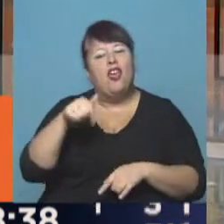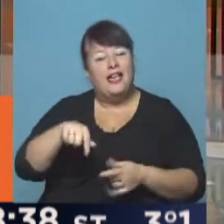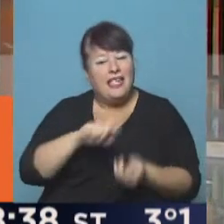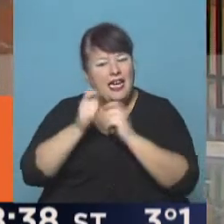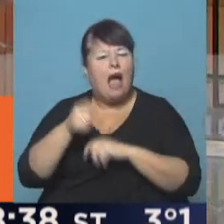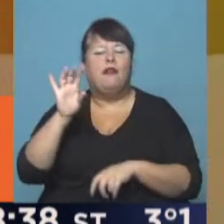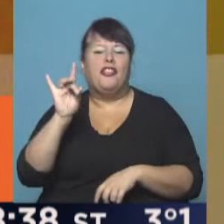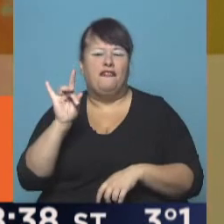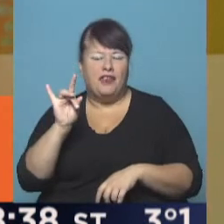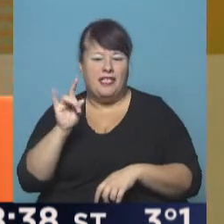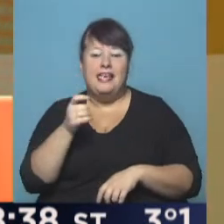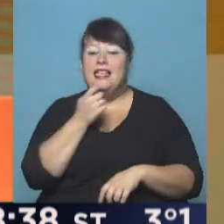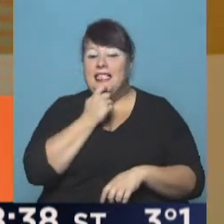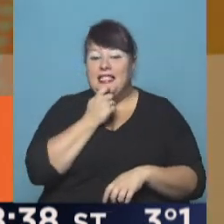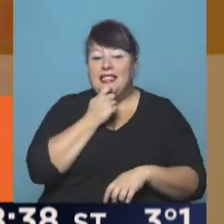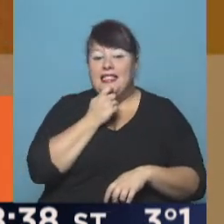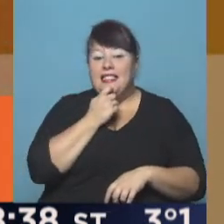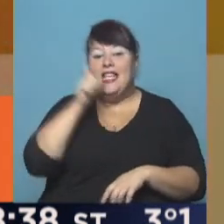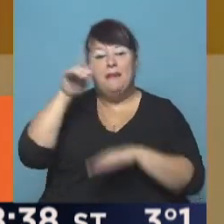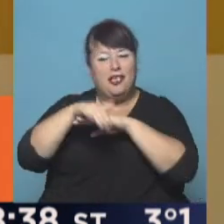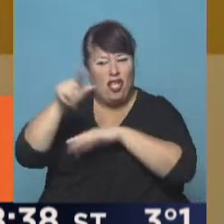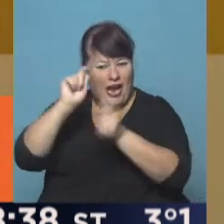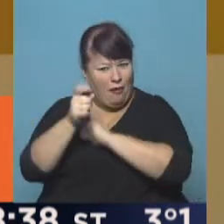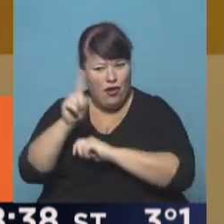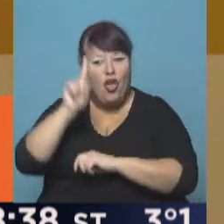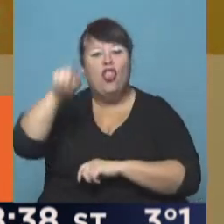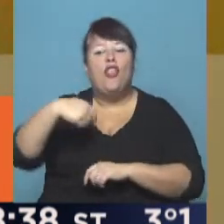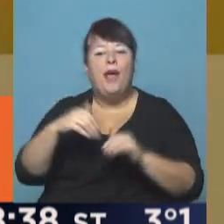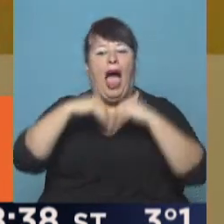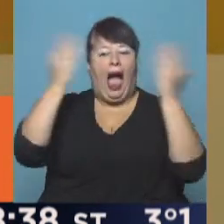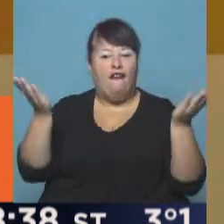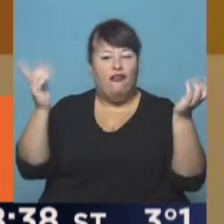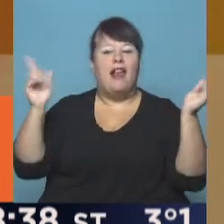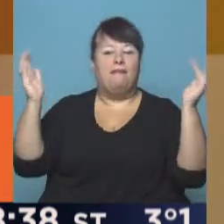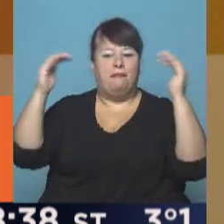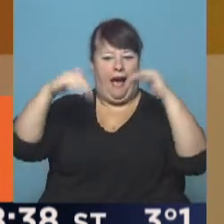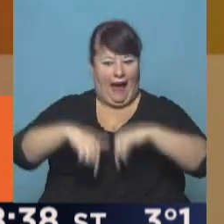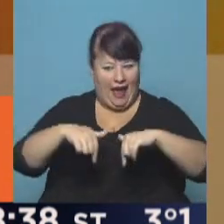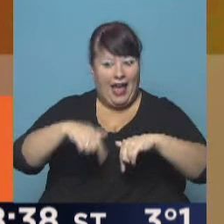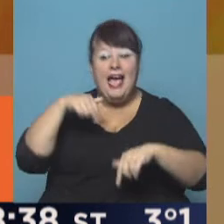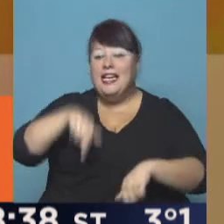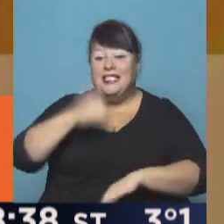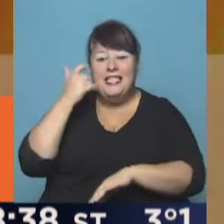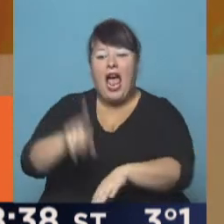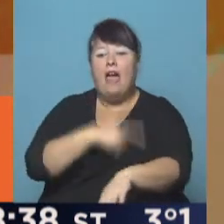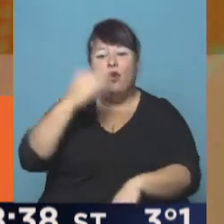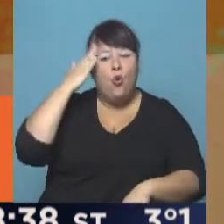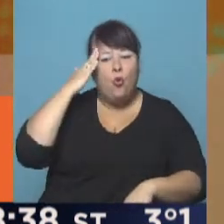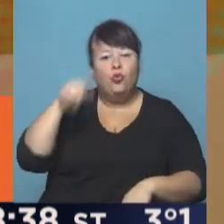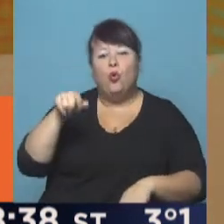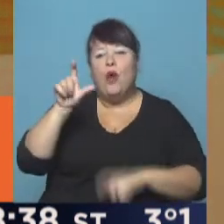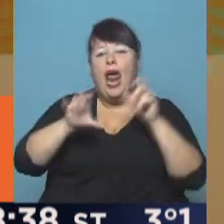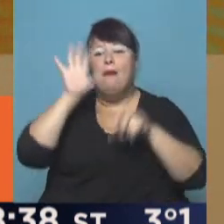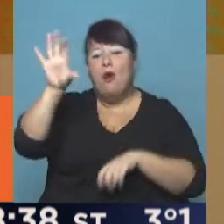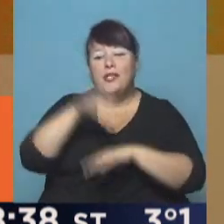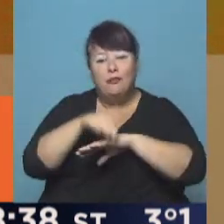cambio muy difícilmente suceda en misiones sino que va a venir desde afuera hacia adentro porque si algo está instalado culturalmente en el adn de